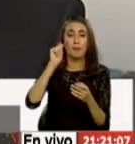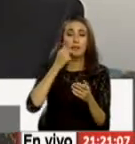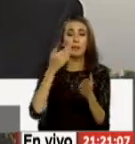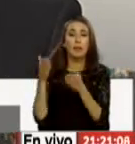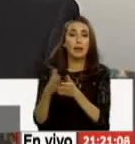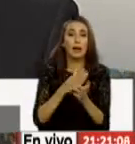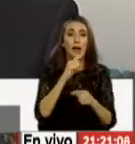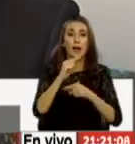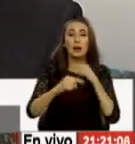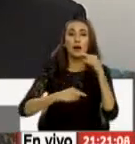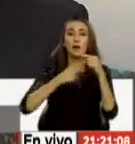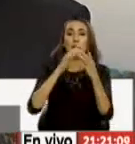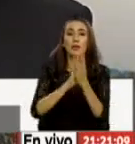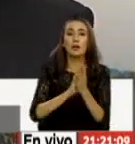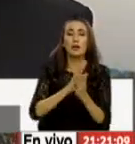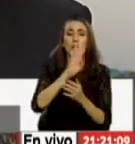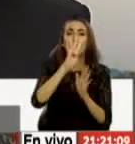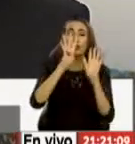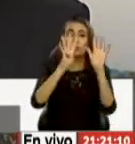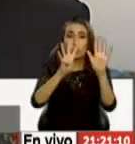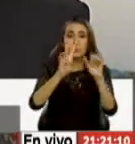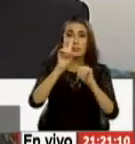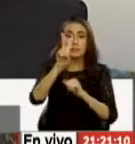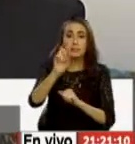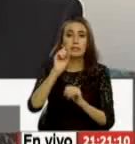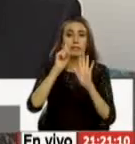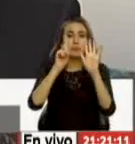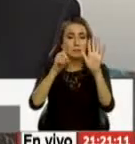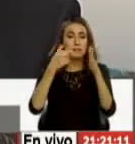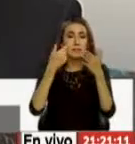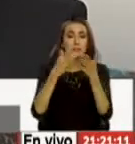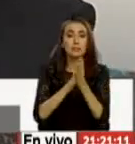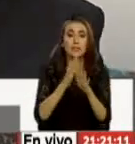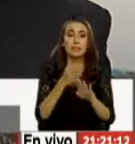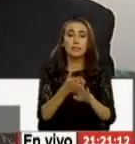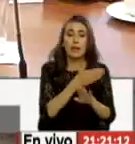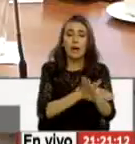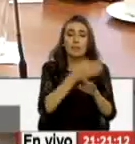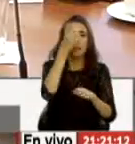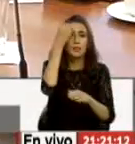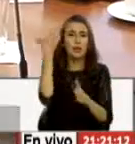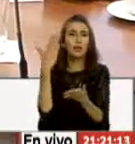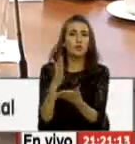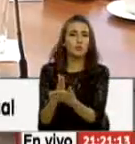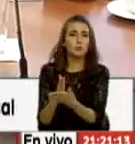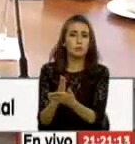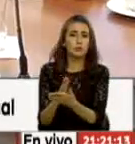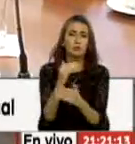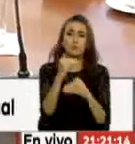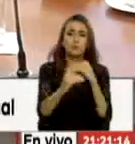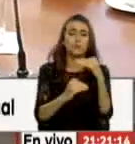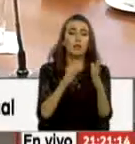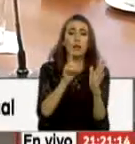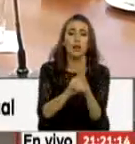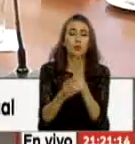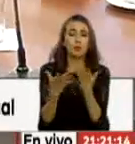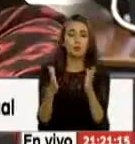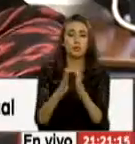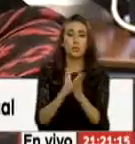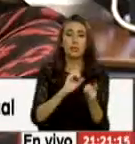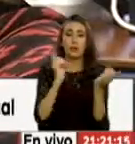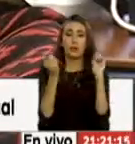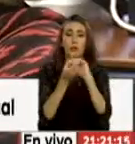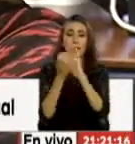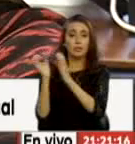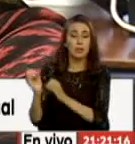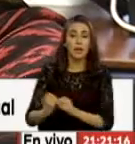que aproximadamente 926 causas han quedado en el abandono. Finalmente, el orden del día en la comisión no se modificó,